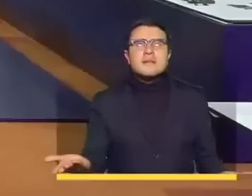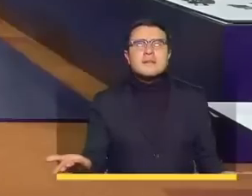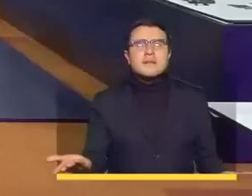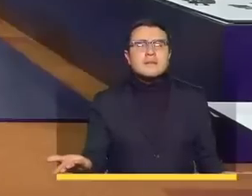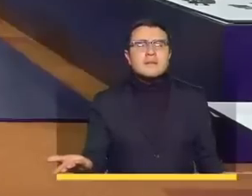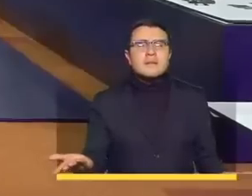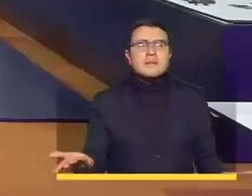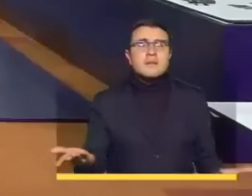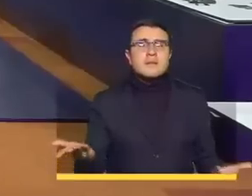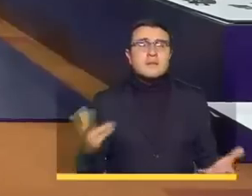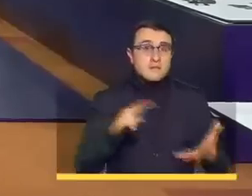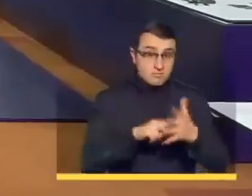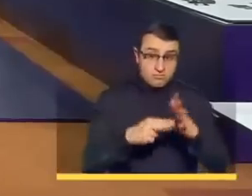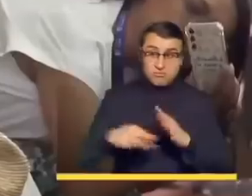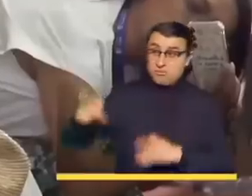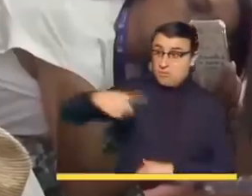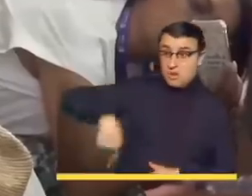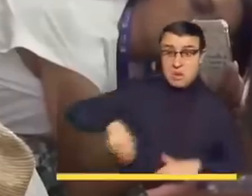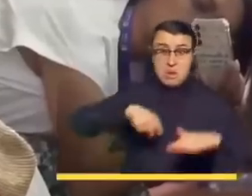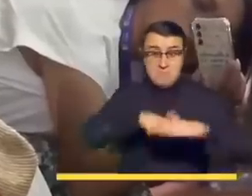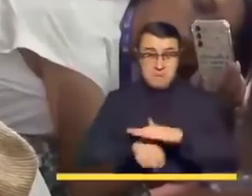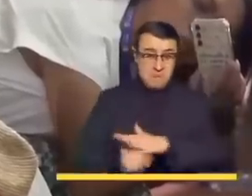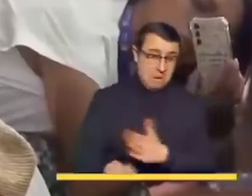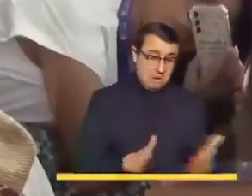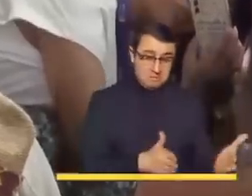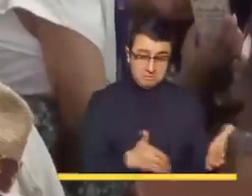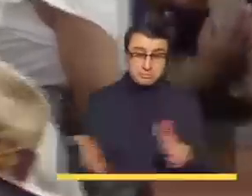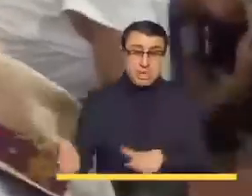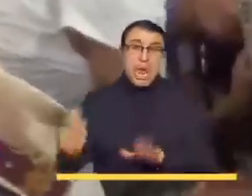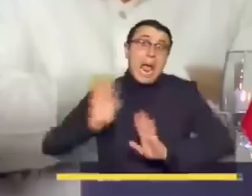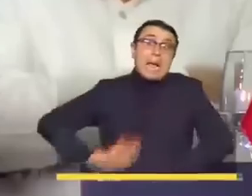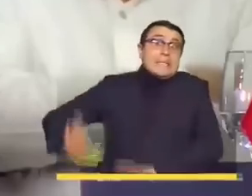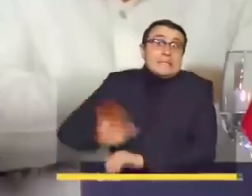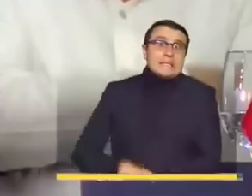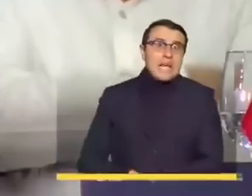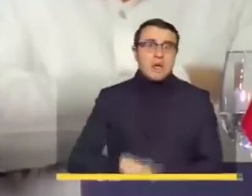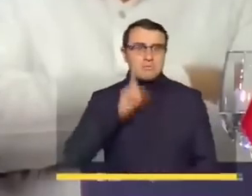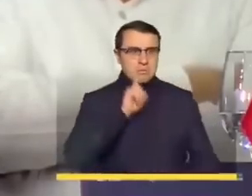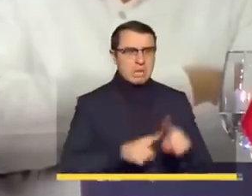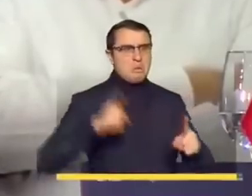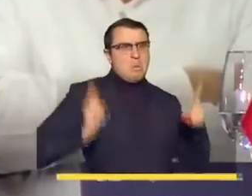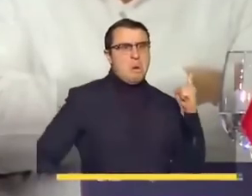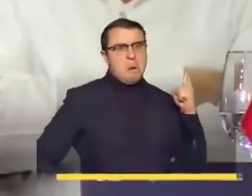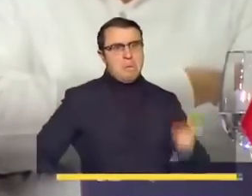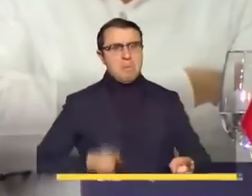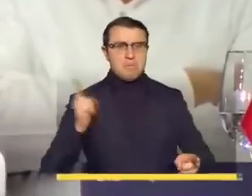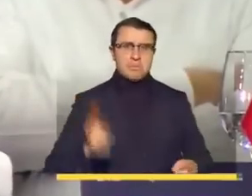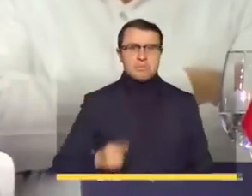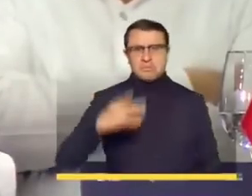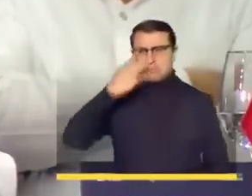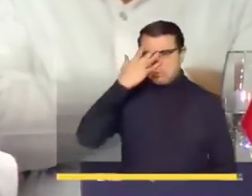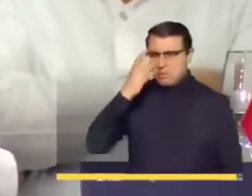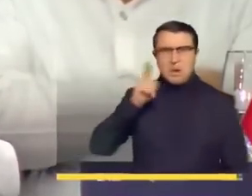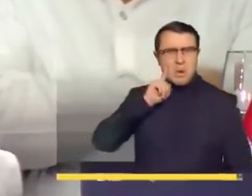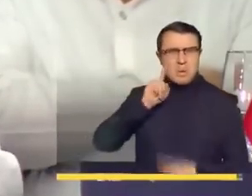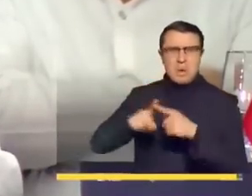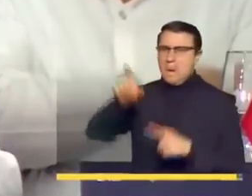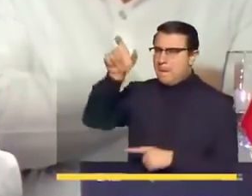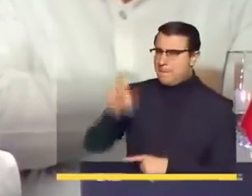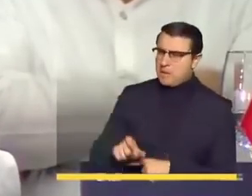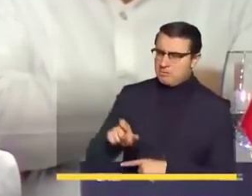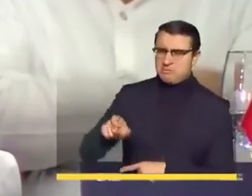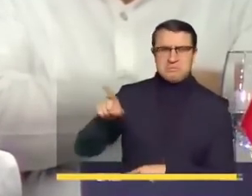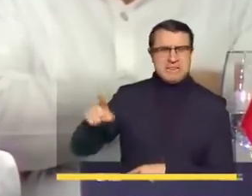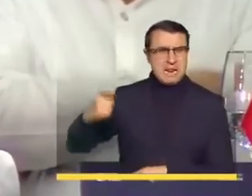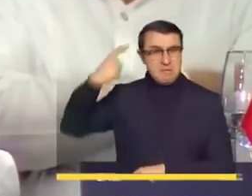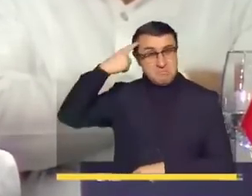O sea, nos mataron gente porque sí, por dominar, porque un señor godo, regodo, como